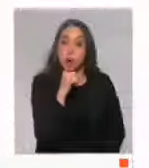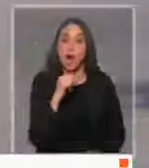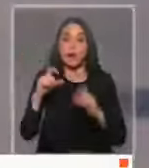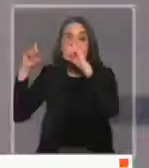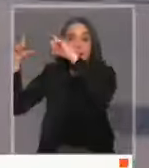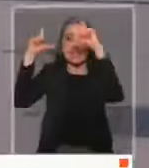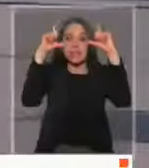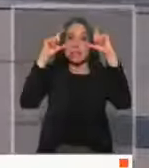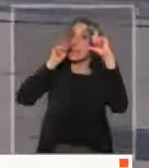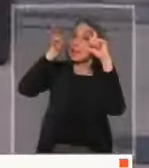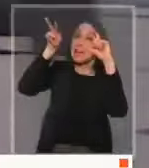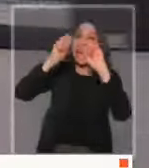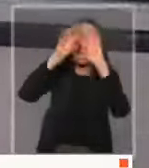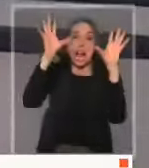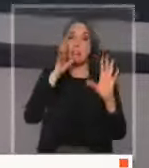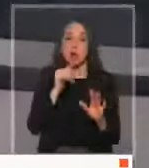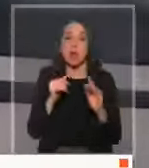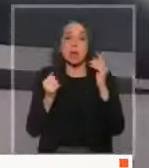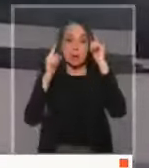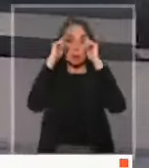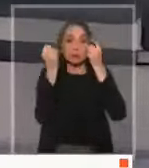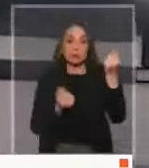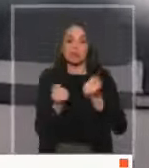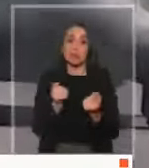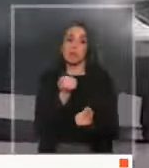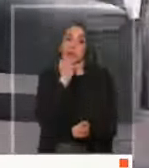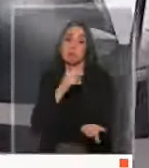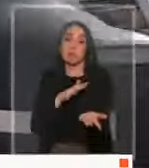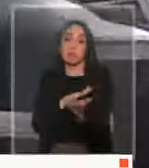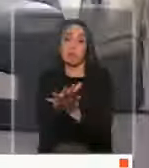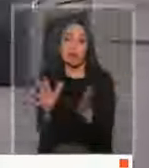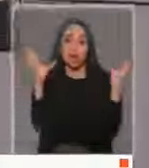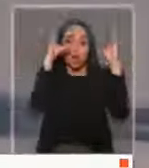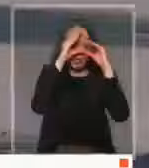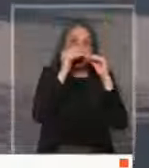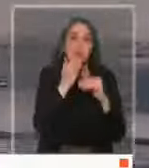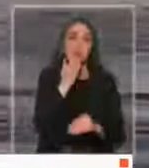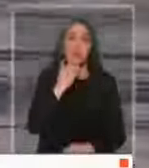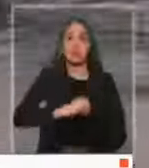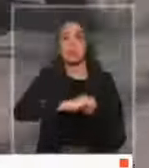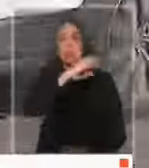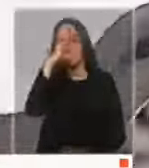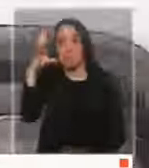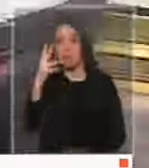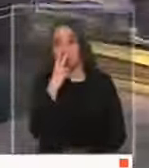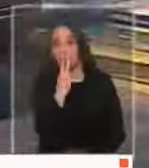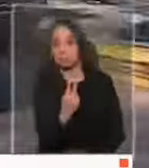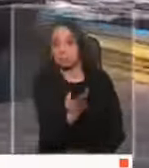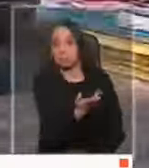claras, que la imprudencia al volante no solo se ve en las noches.